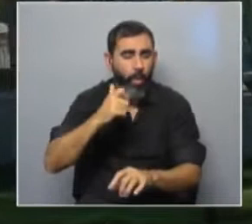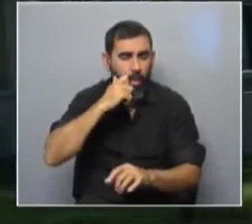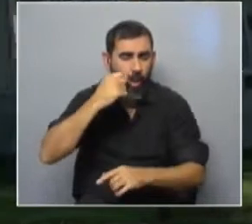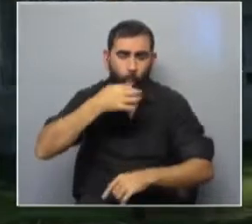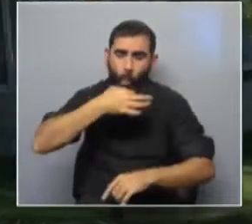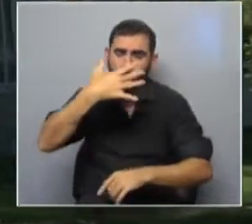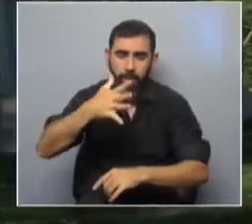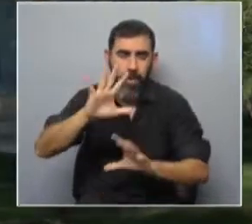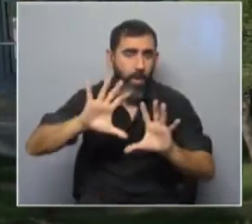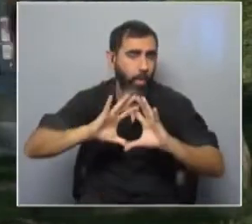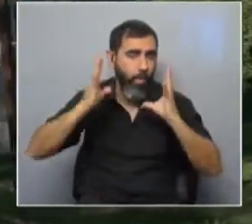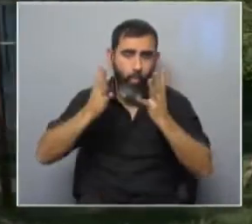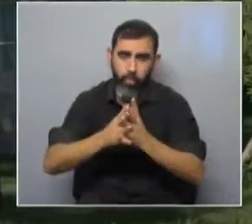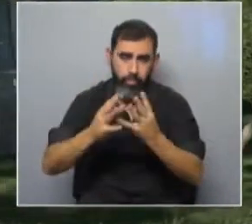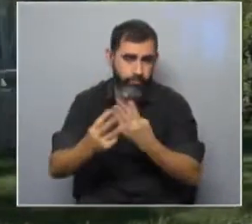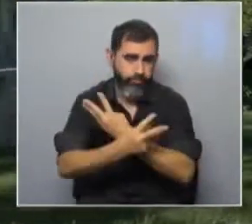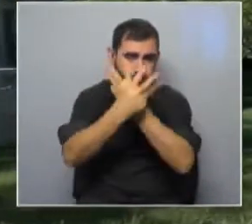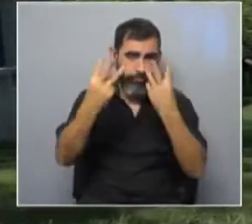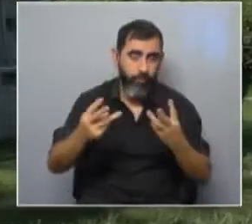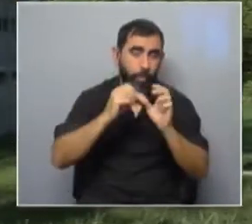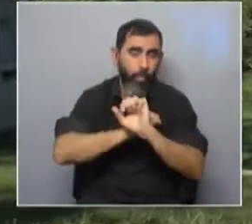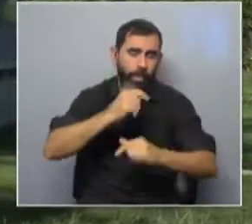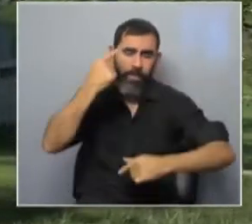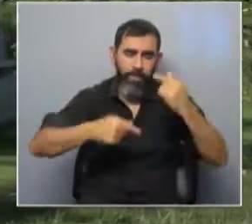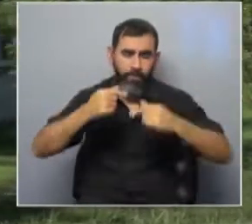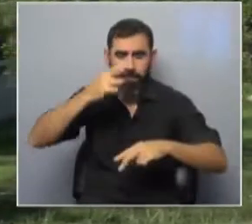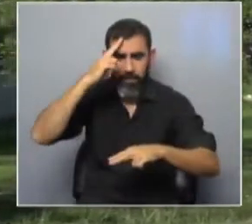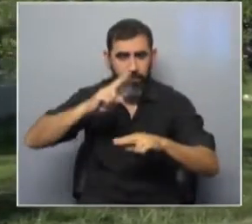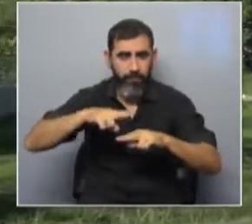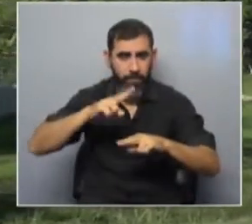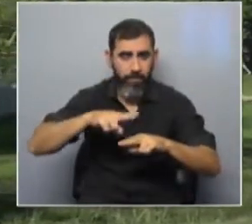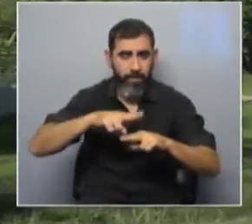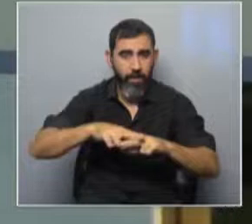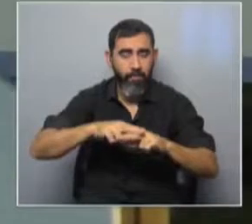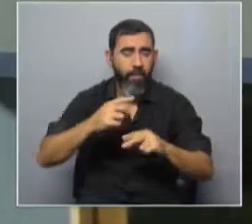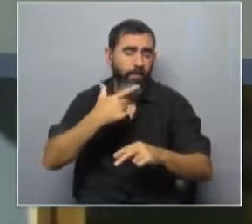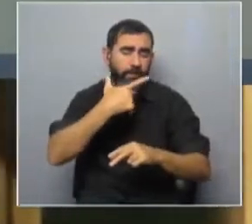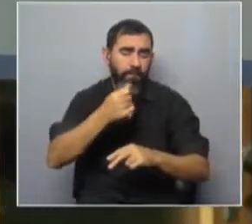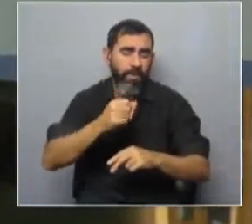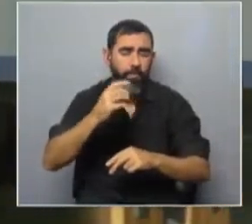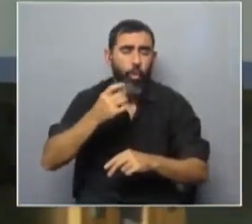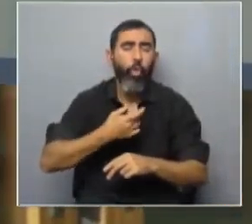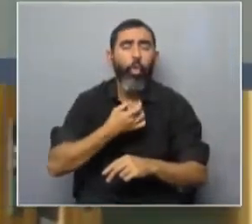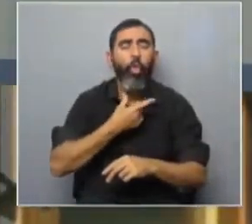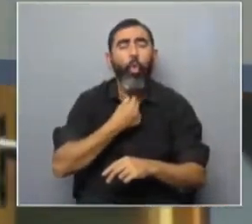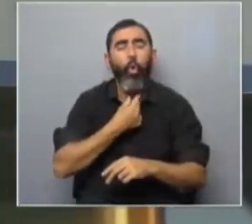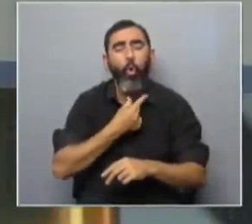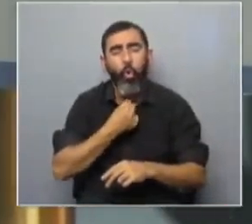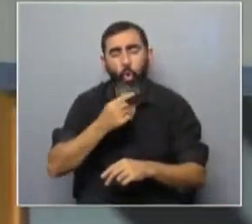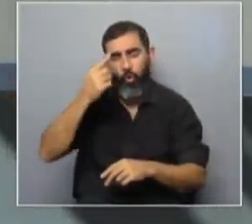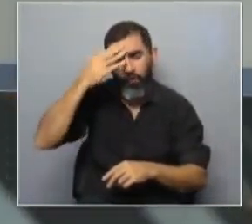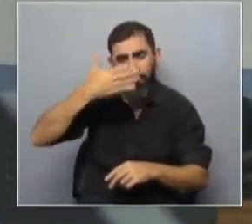todas las regiones del planeta y pueden causar diversas enfermedades que van desde cuadros muy simples como un dolor de garganta o un cuadro